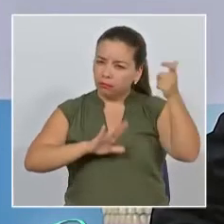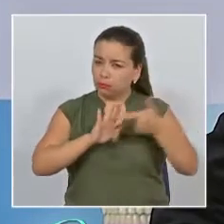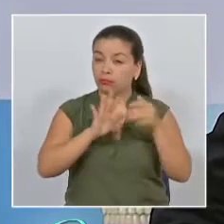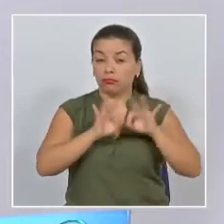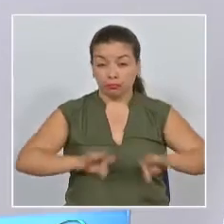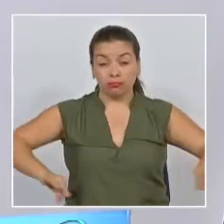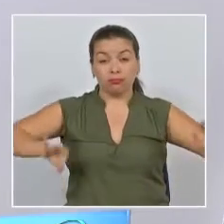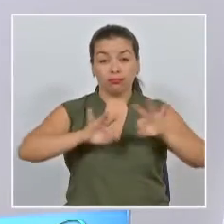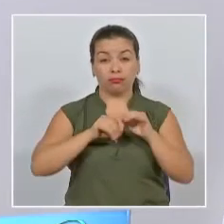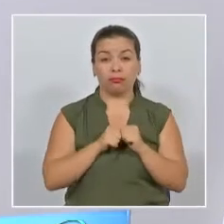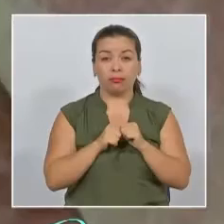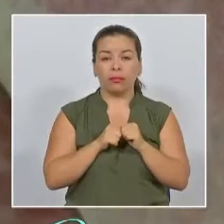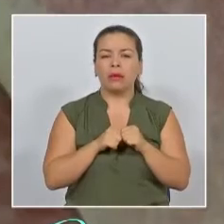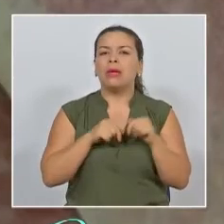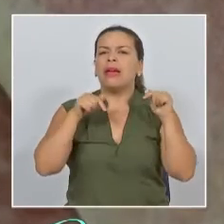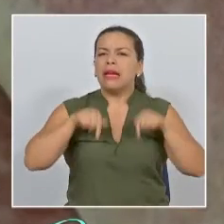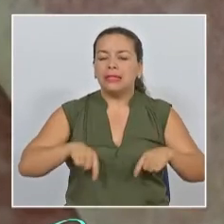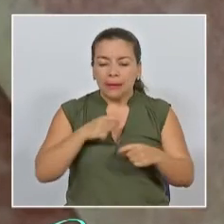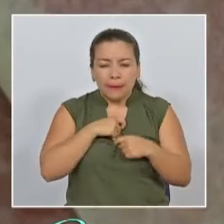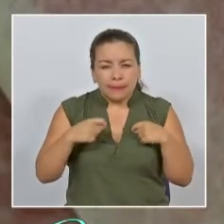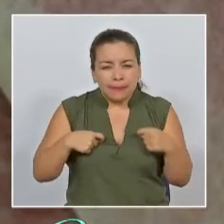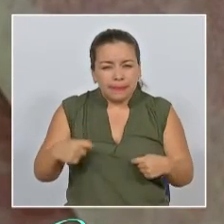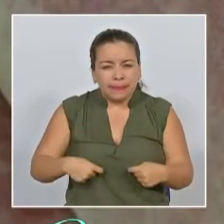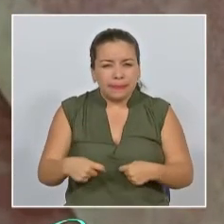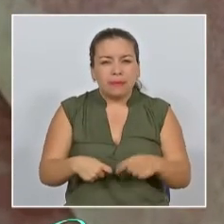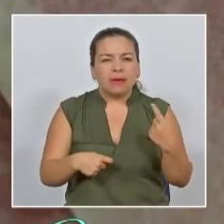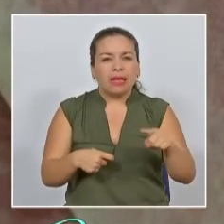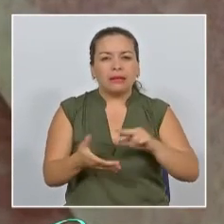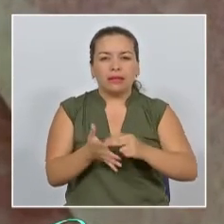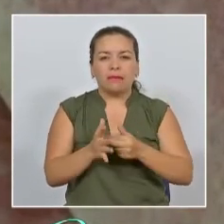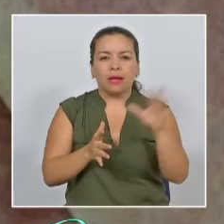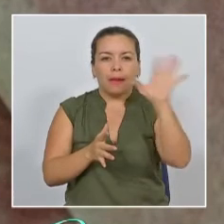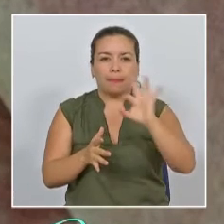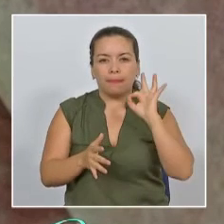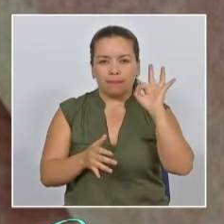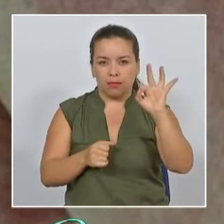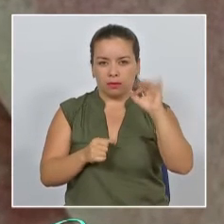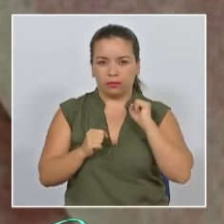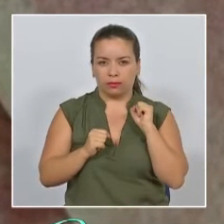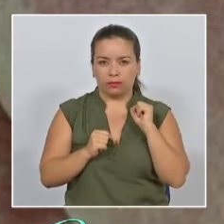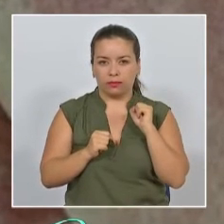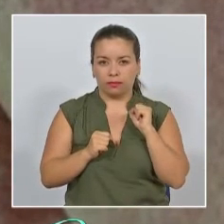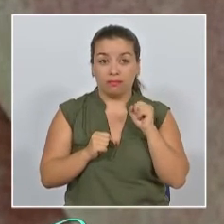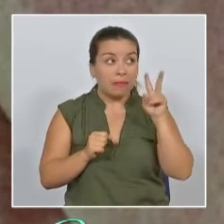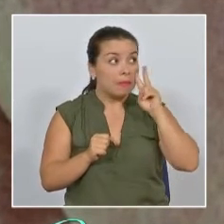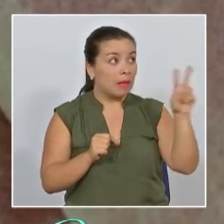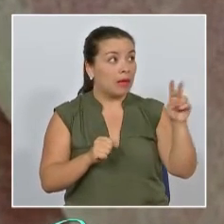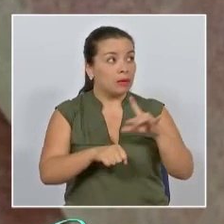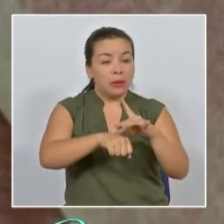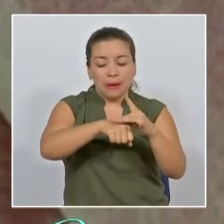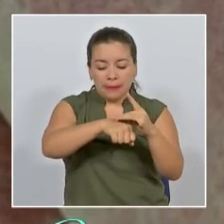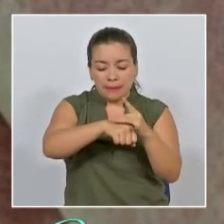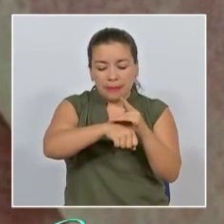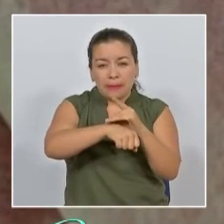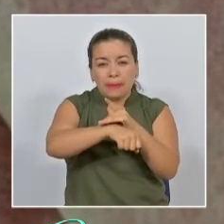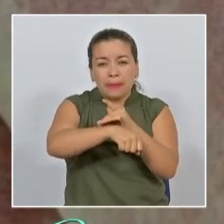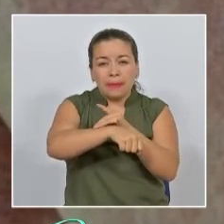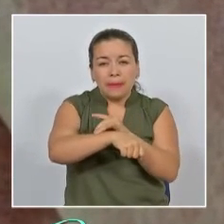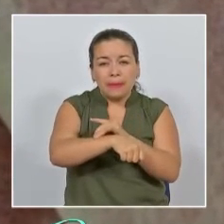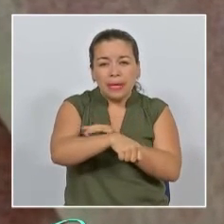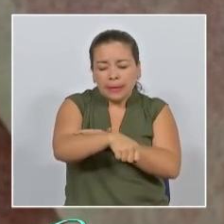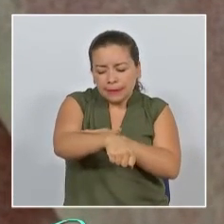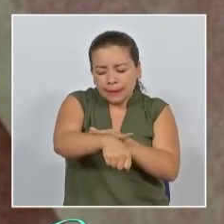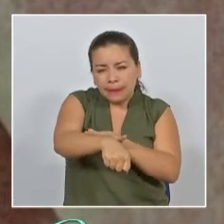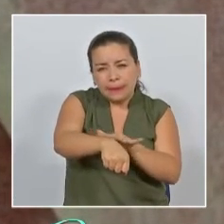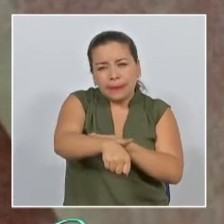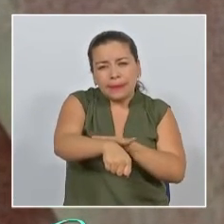anatomía. El herpes zóster es una enfermedad viral, que ahí ustedes ven la piel y ven ese colorado. El herpes